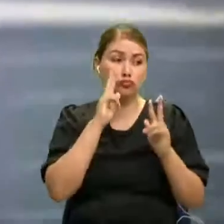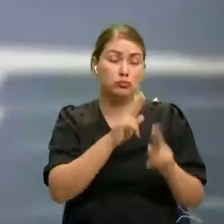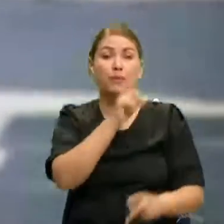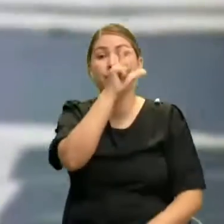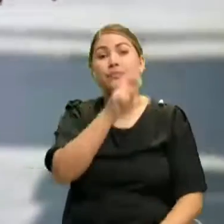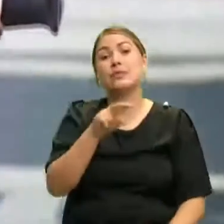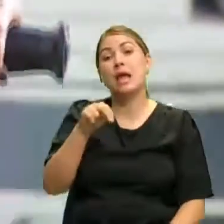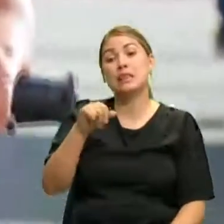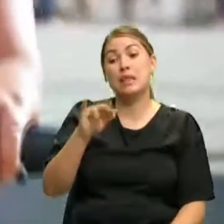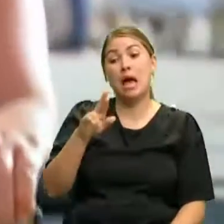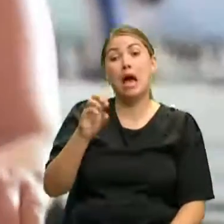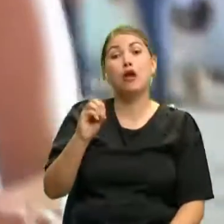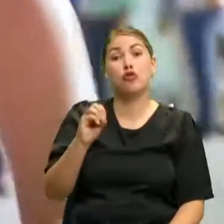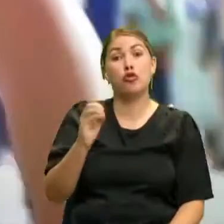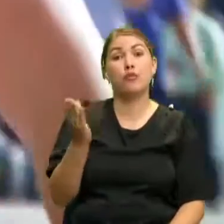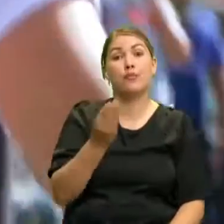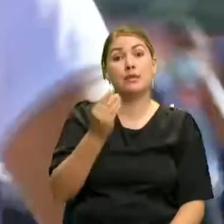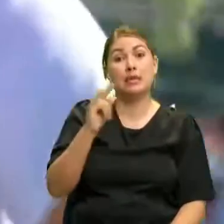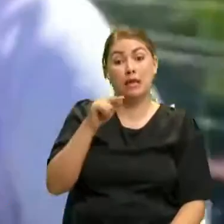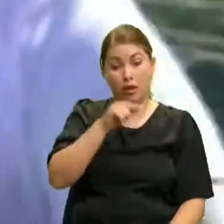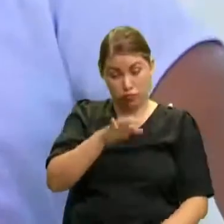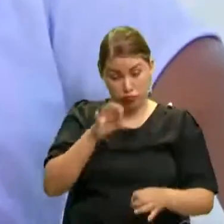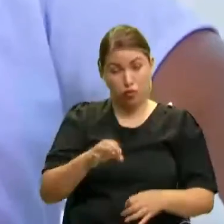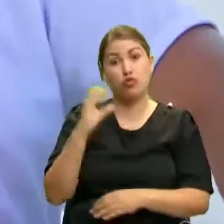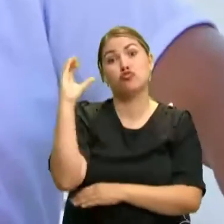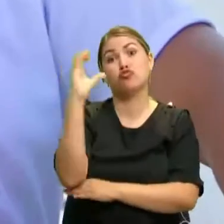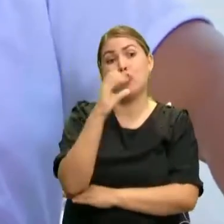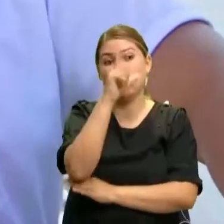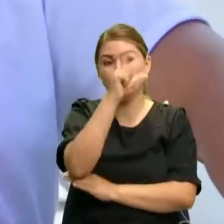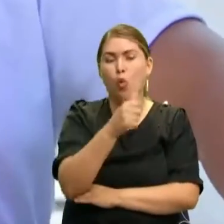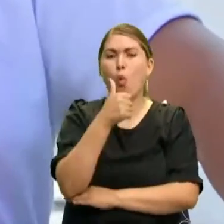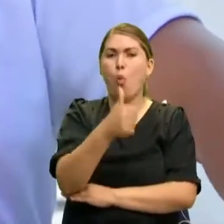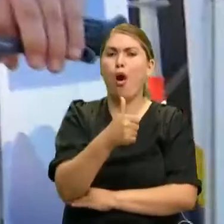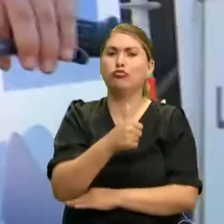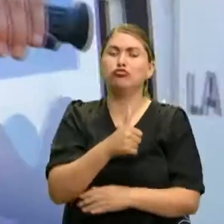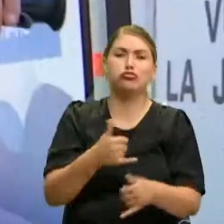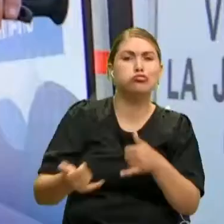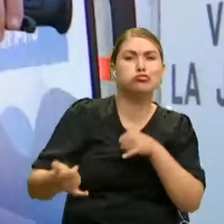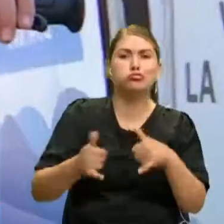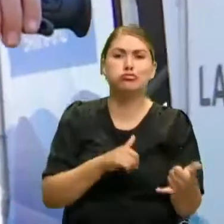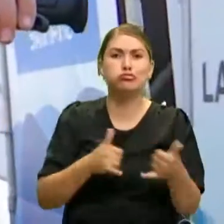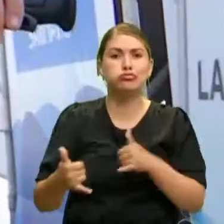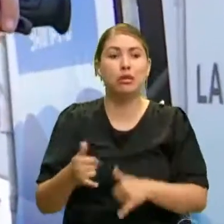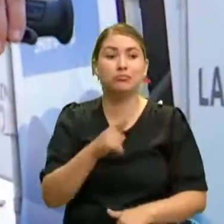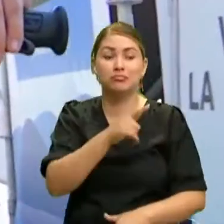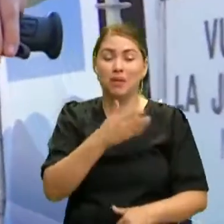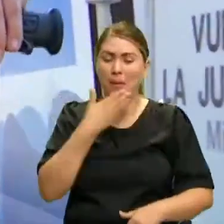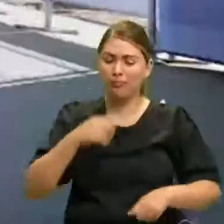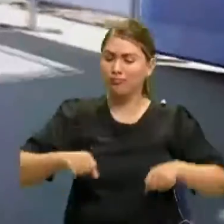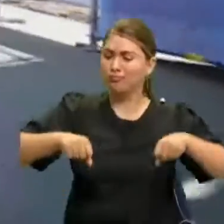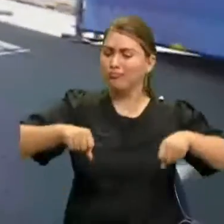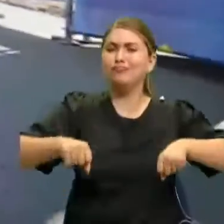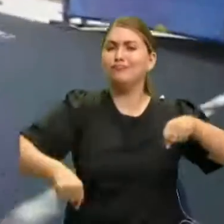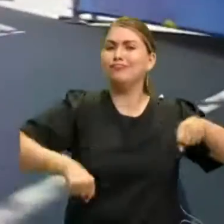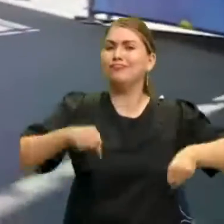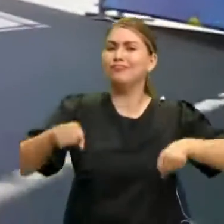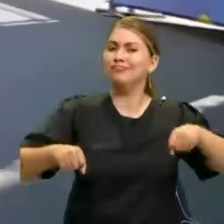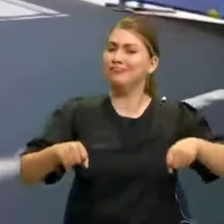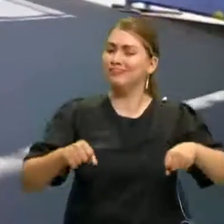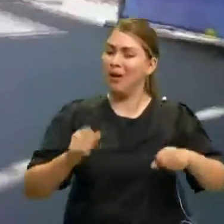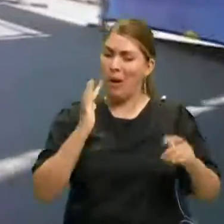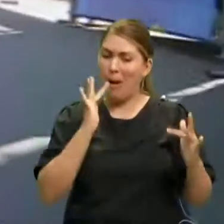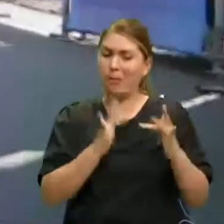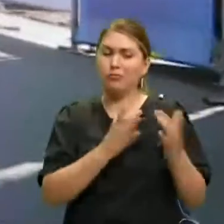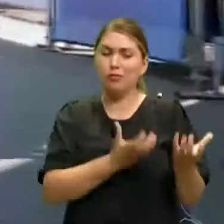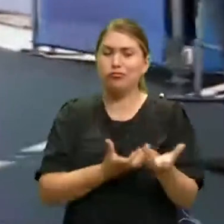Nairo Quintana porque él es de aquí de Colombia y es un buen ciclista. Sacó la mejor de sus bicicletas para no desentonar con